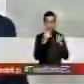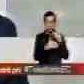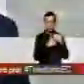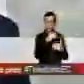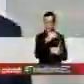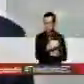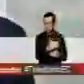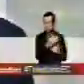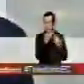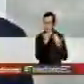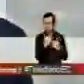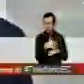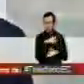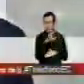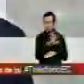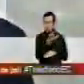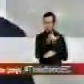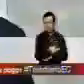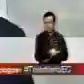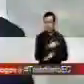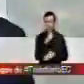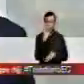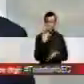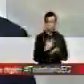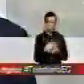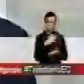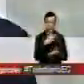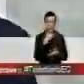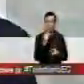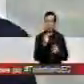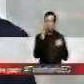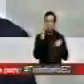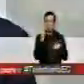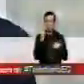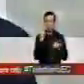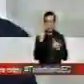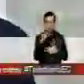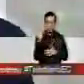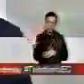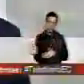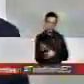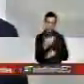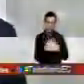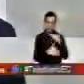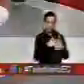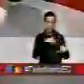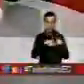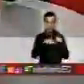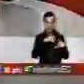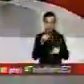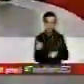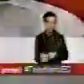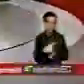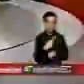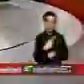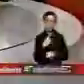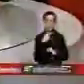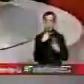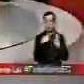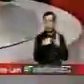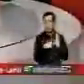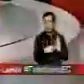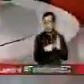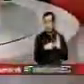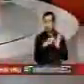que una vez que se encuentra una persona migrante sin documentos, inmediatamente ese momento vaya al procedimiento administrativo. Si no se lleva a